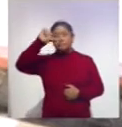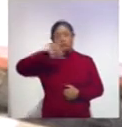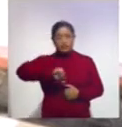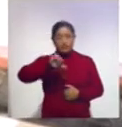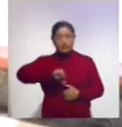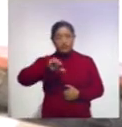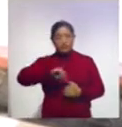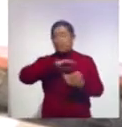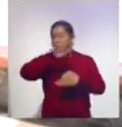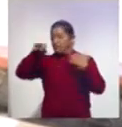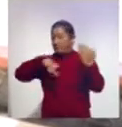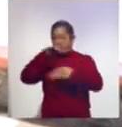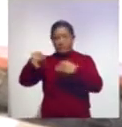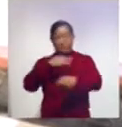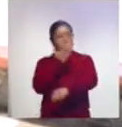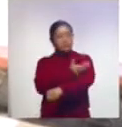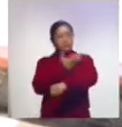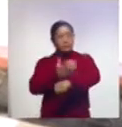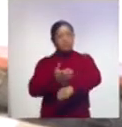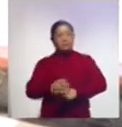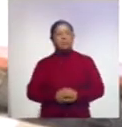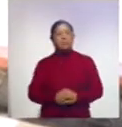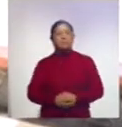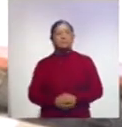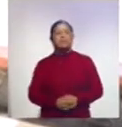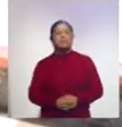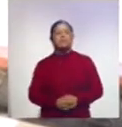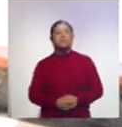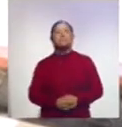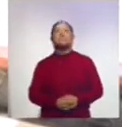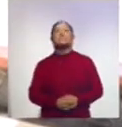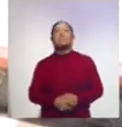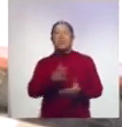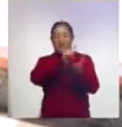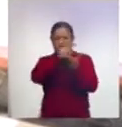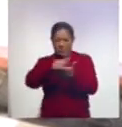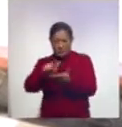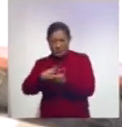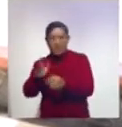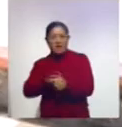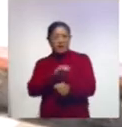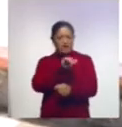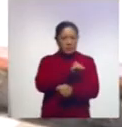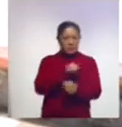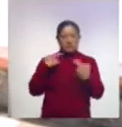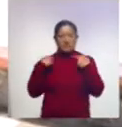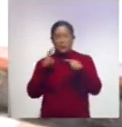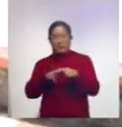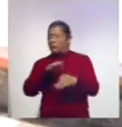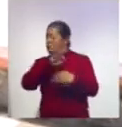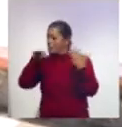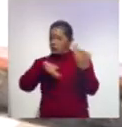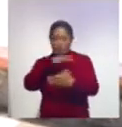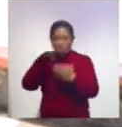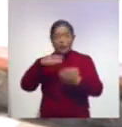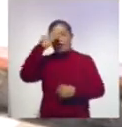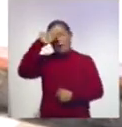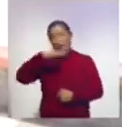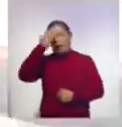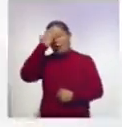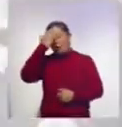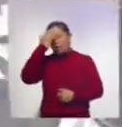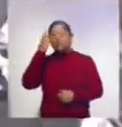realizado todos mis compañeros desde área de intendencia, administrativos, docentes, todos, que sabemos que es una